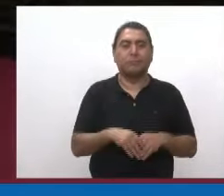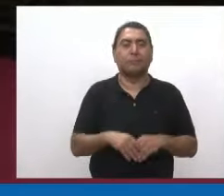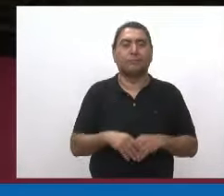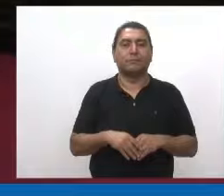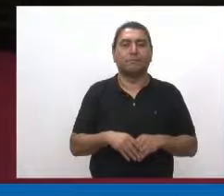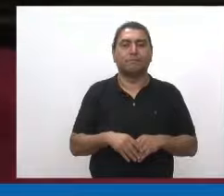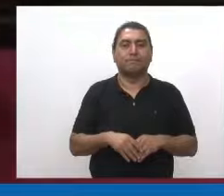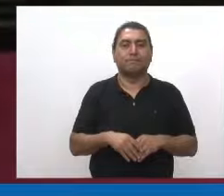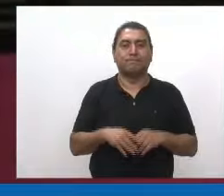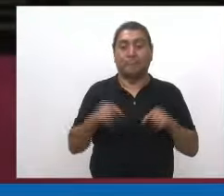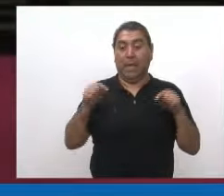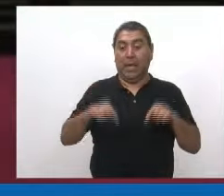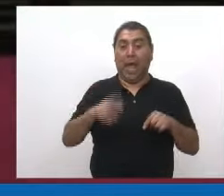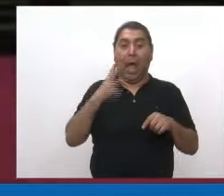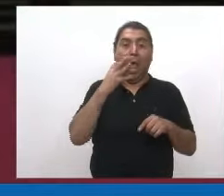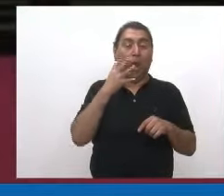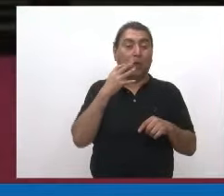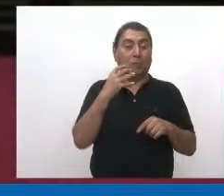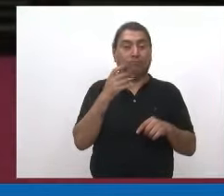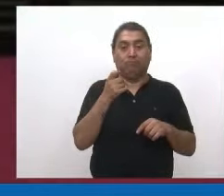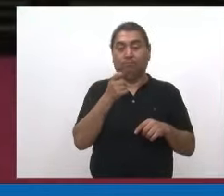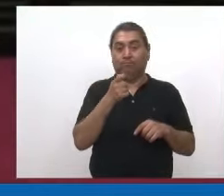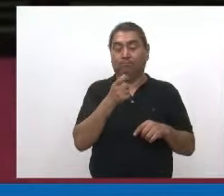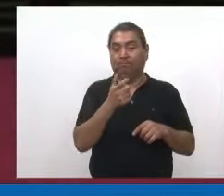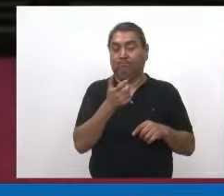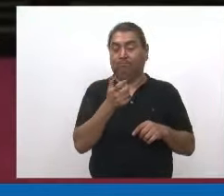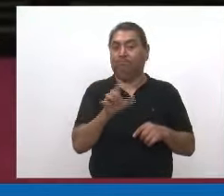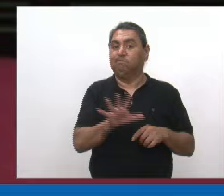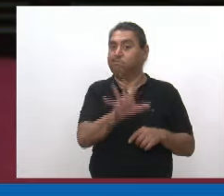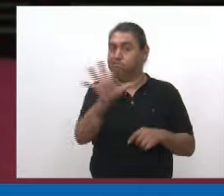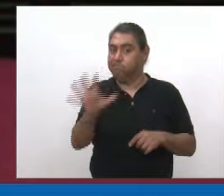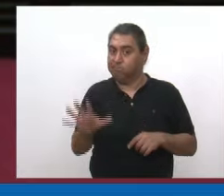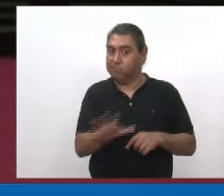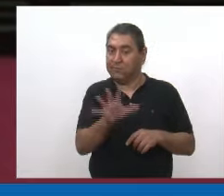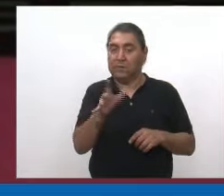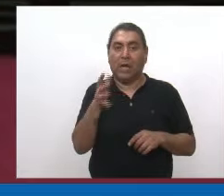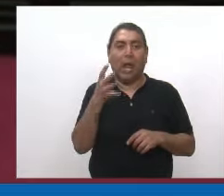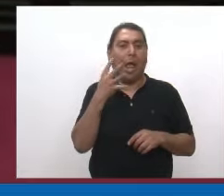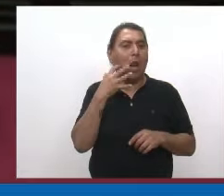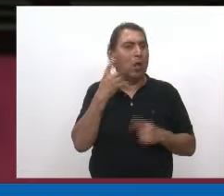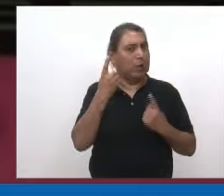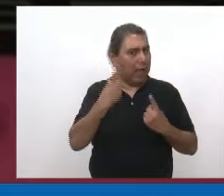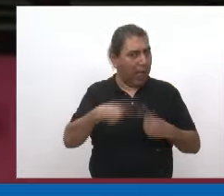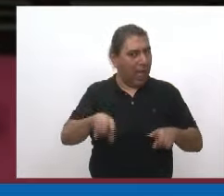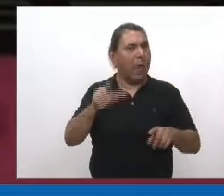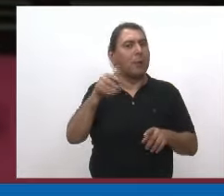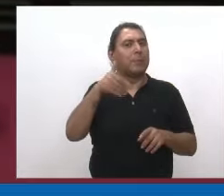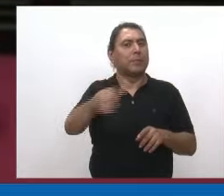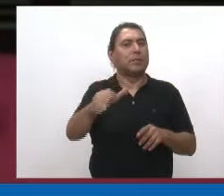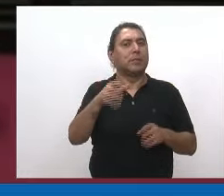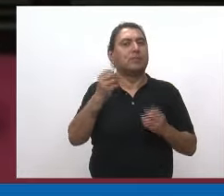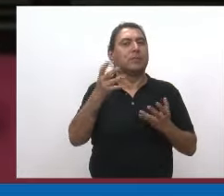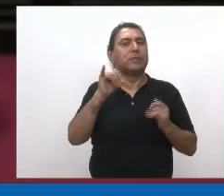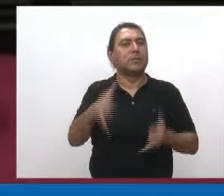Y aquí hay algo que tampoco me cierra. Hay una hipocresía, algo raro pasa. ¿Por qué sí